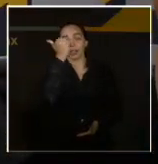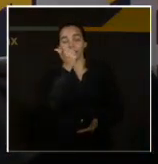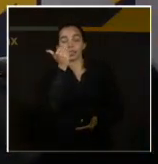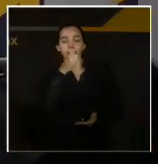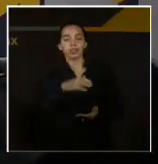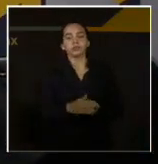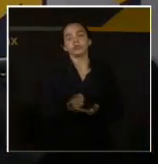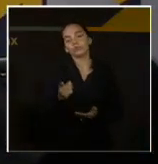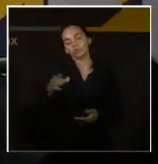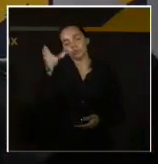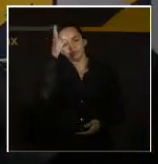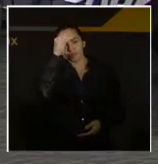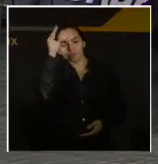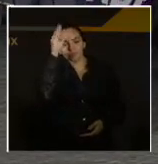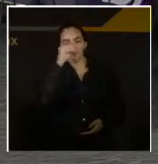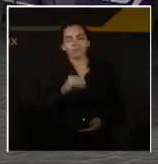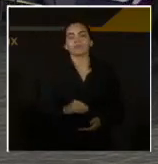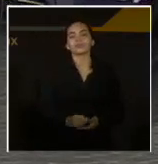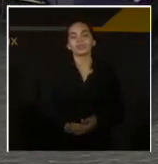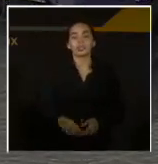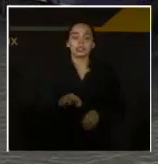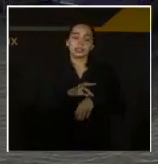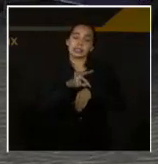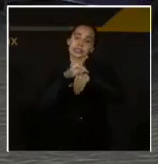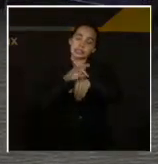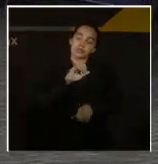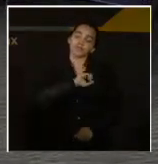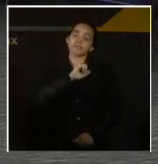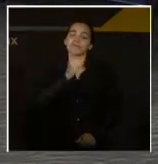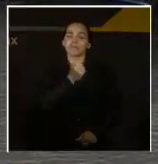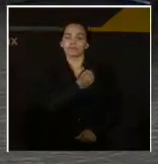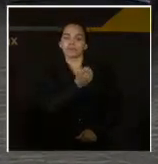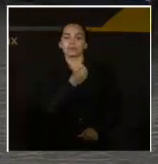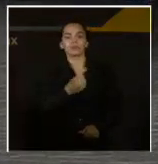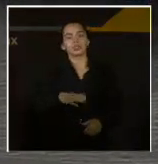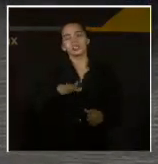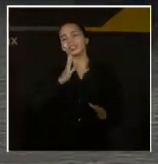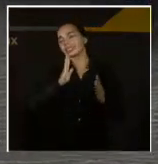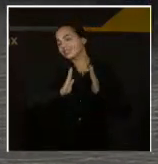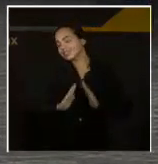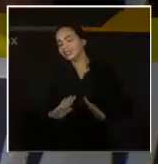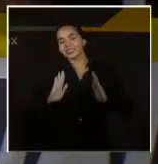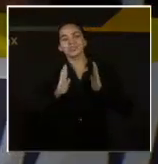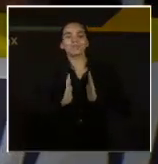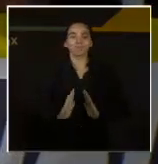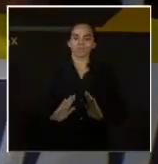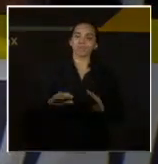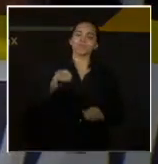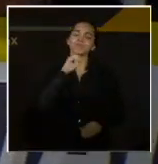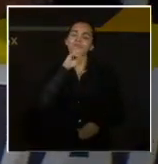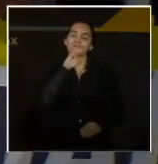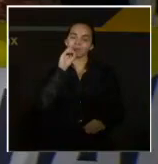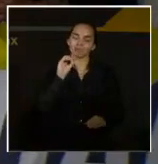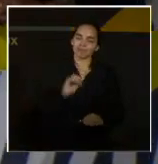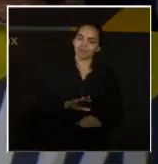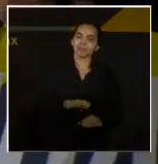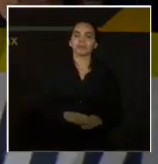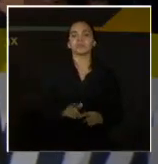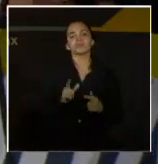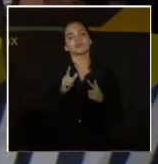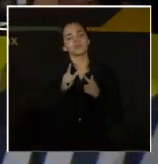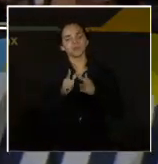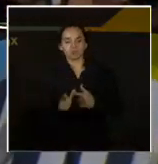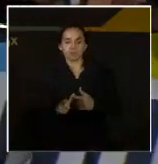pueda desarrollarse. Los médicos del sector salud que están hartos de la corrupción que los va convirtiendo en